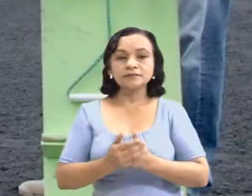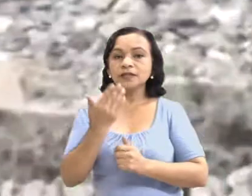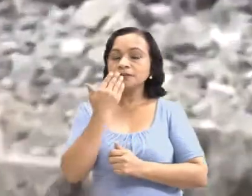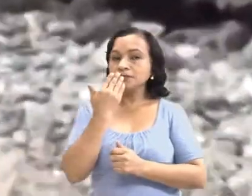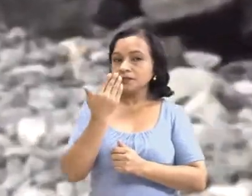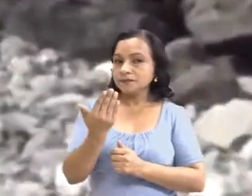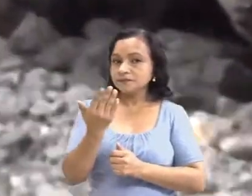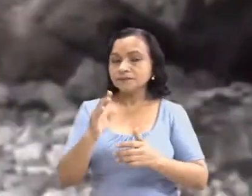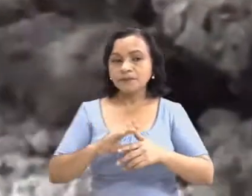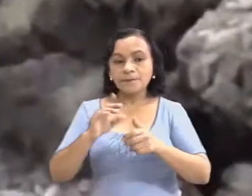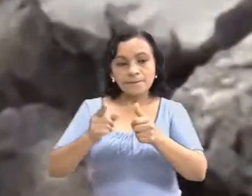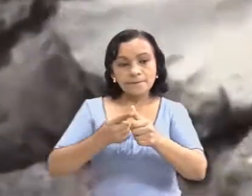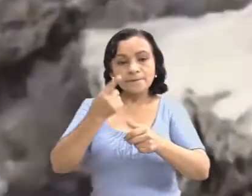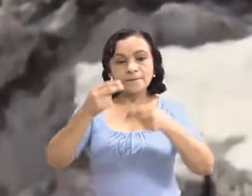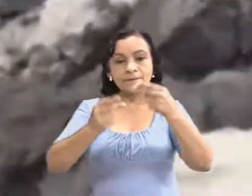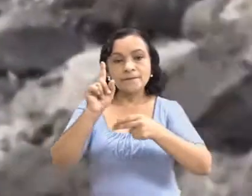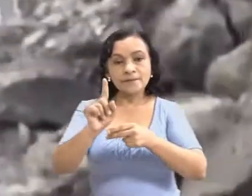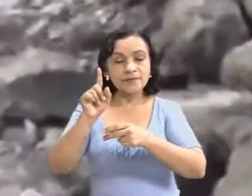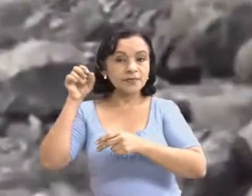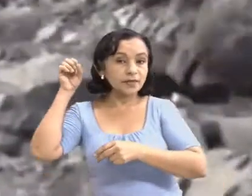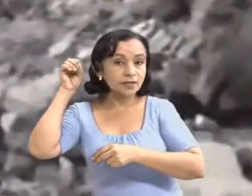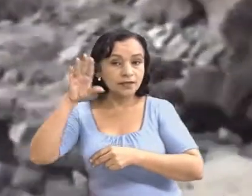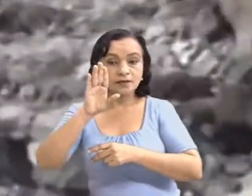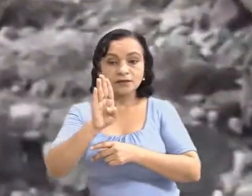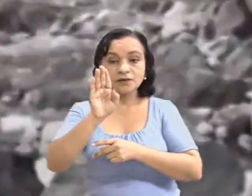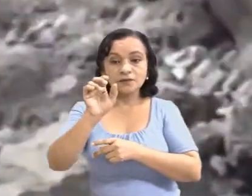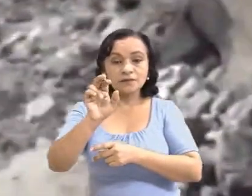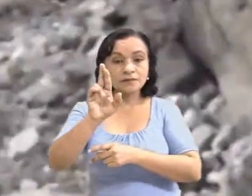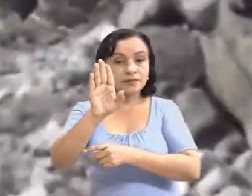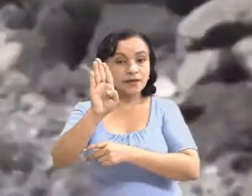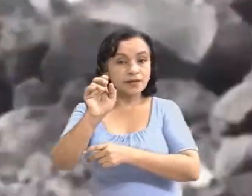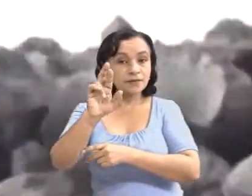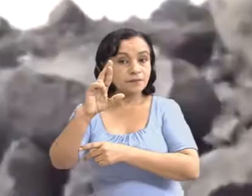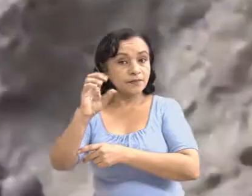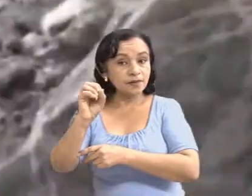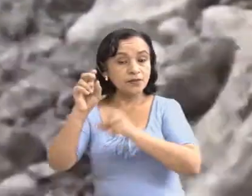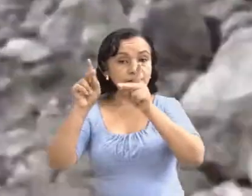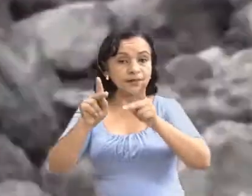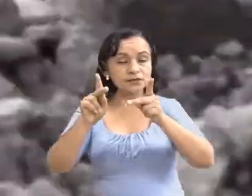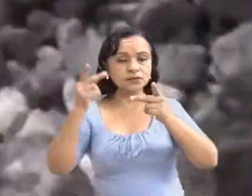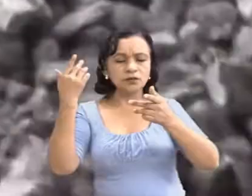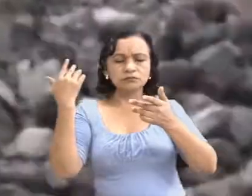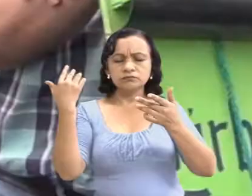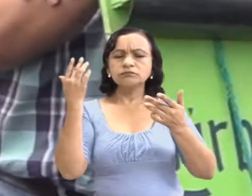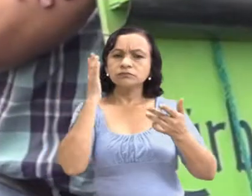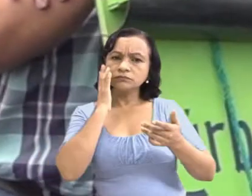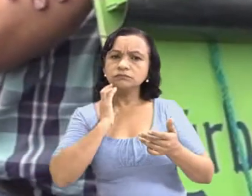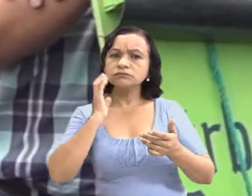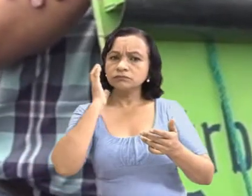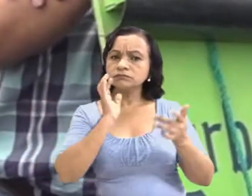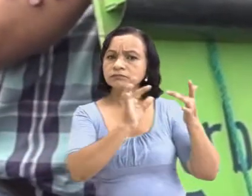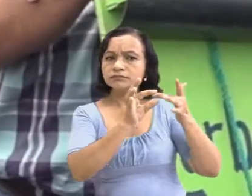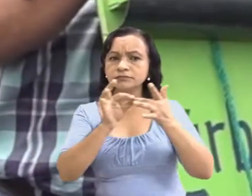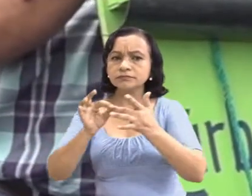Bueno, en primer lugar, la tour operadora Bárbaro Tours tiene un personal profesional, y